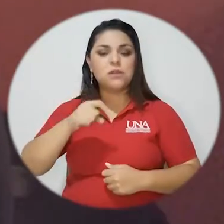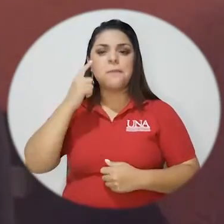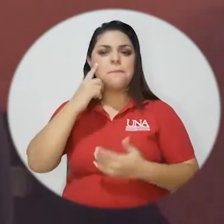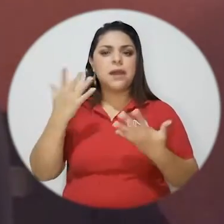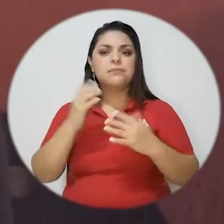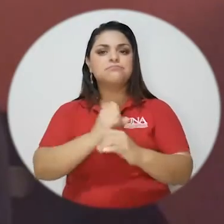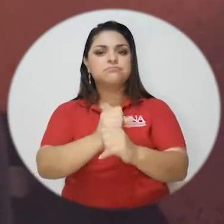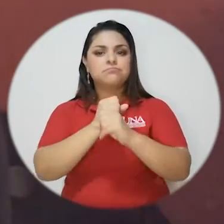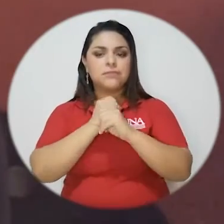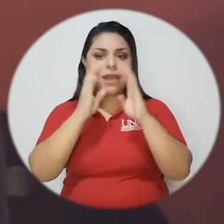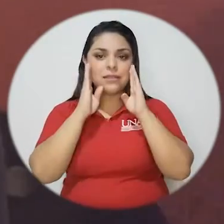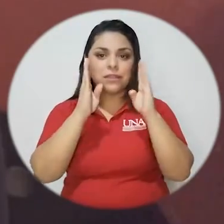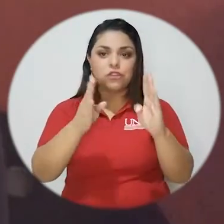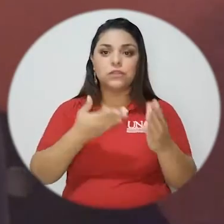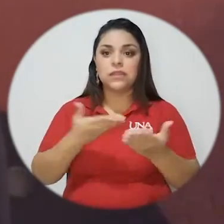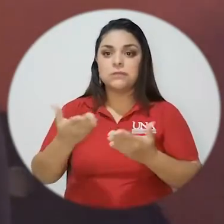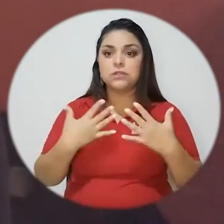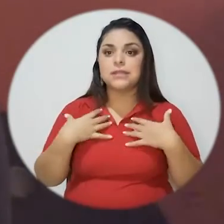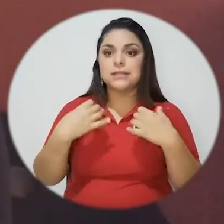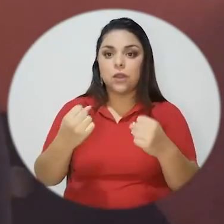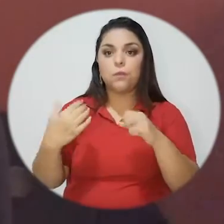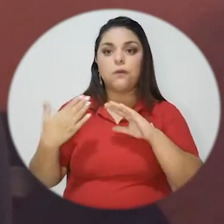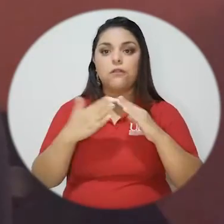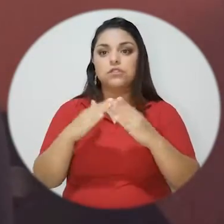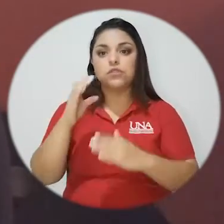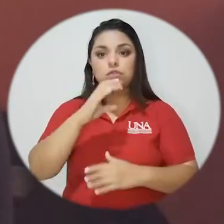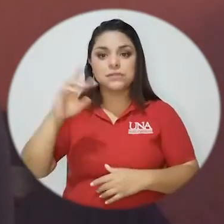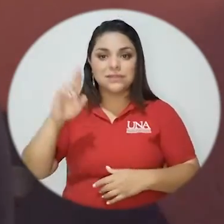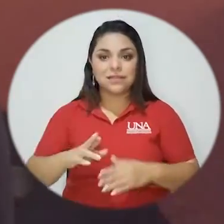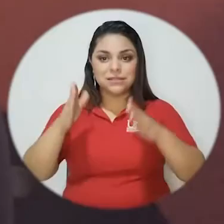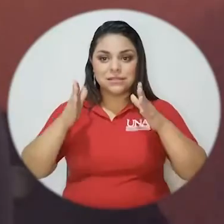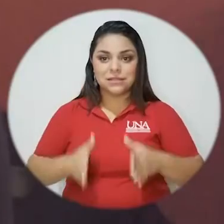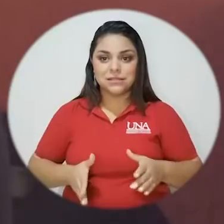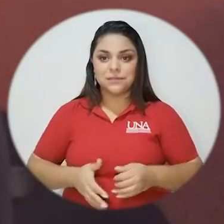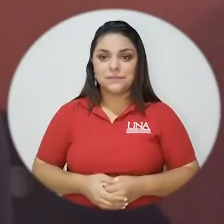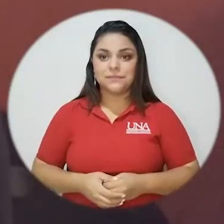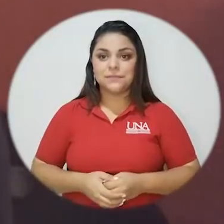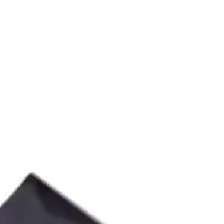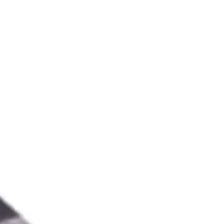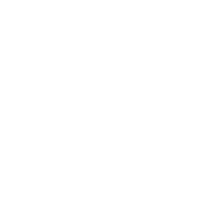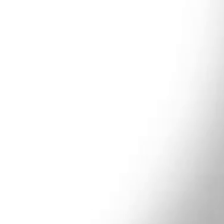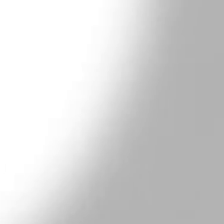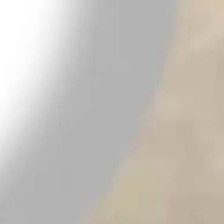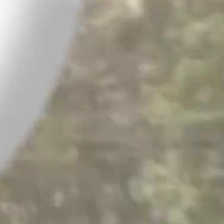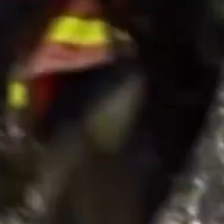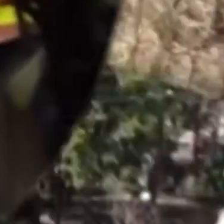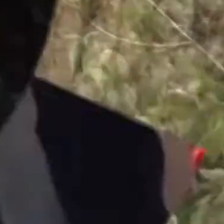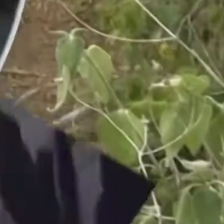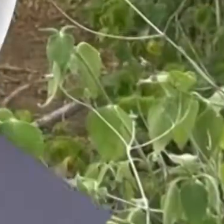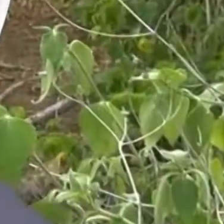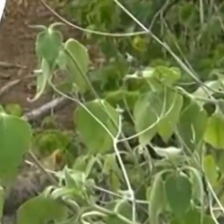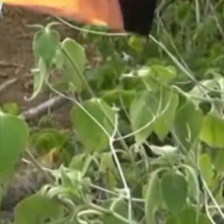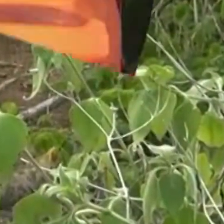esfuerzos pertinentes para garantizar la atención de los servicios de salud de la población costarricense.